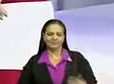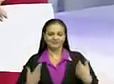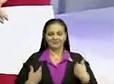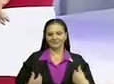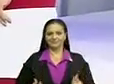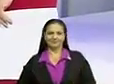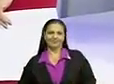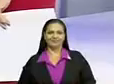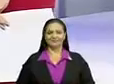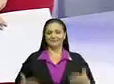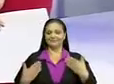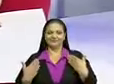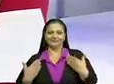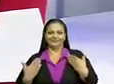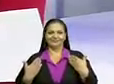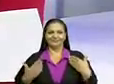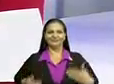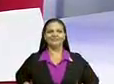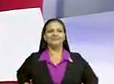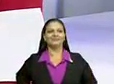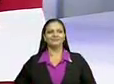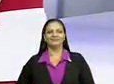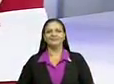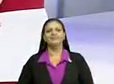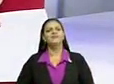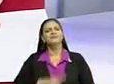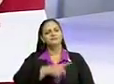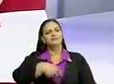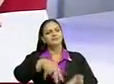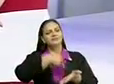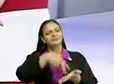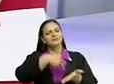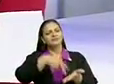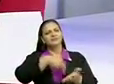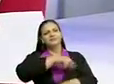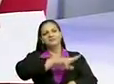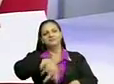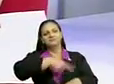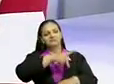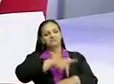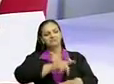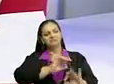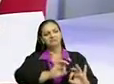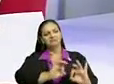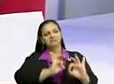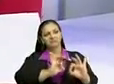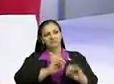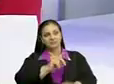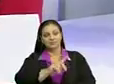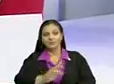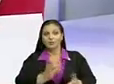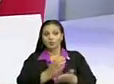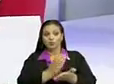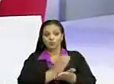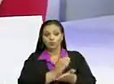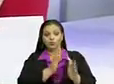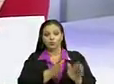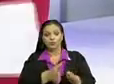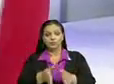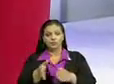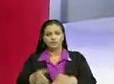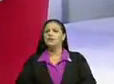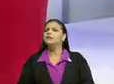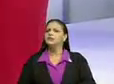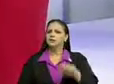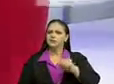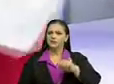Lo que pasa es que no puedes seguir revelando tus dotes artísticos y los pasos de baile, porque eso sopra la academia de baile. Porque si no, los clientes